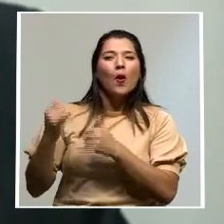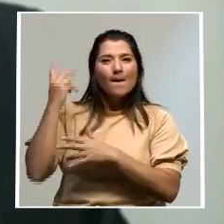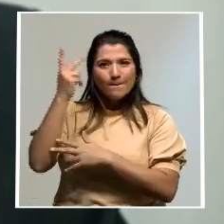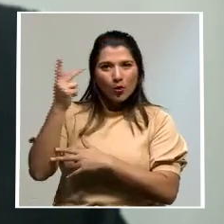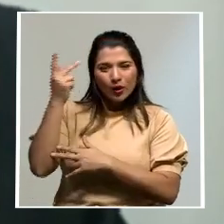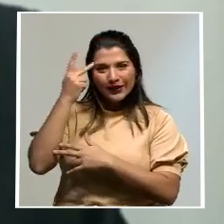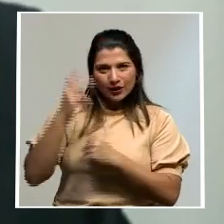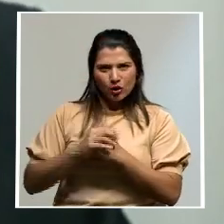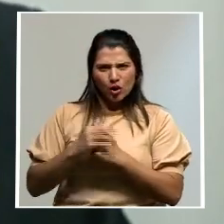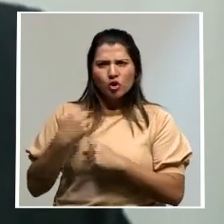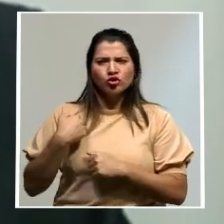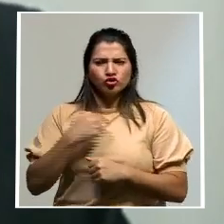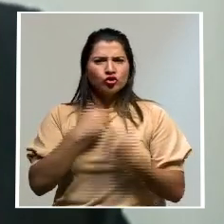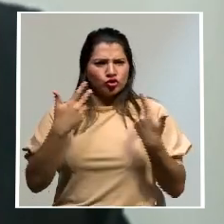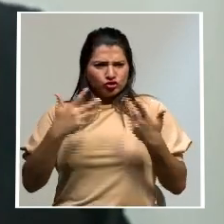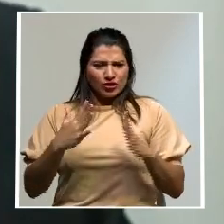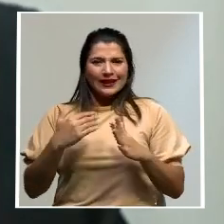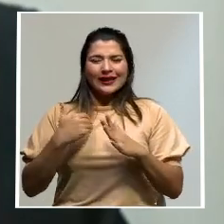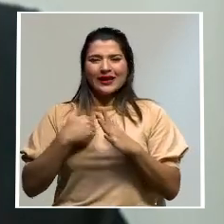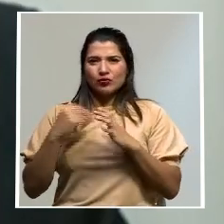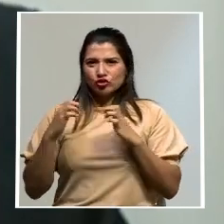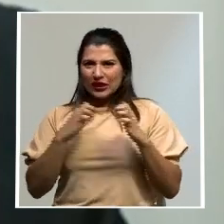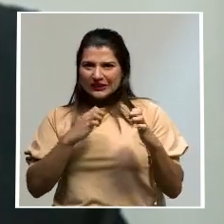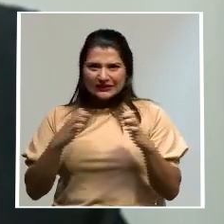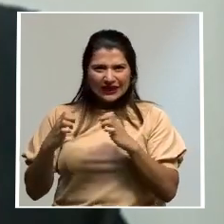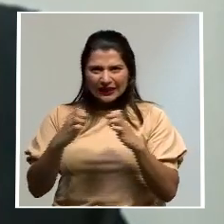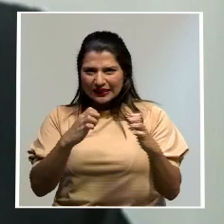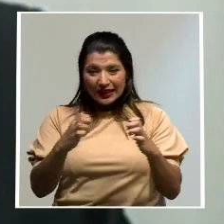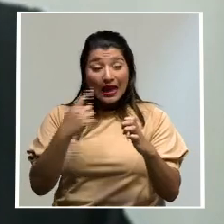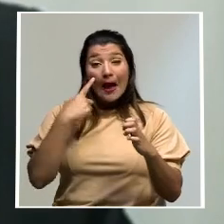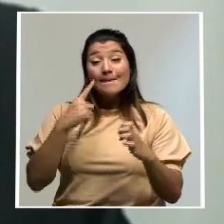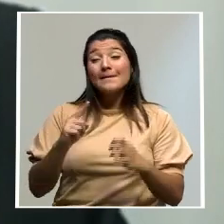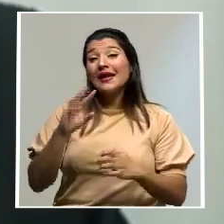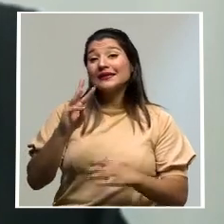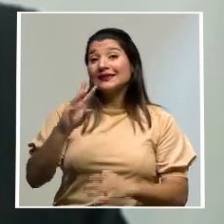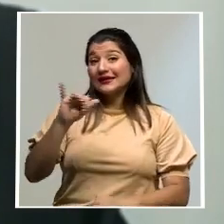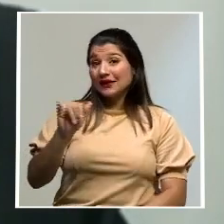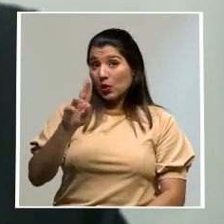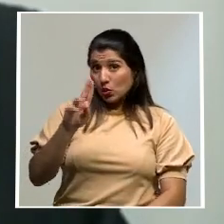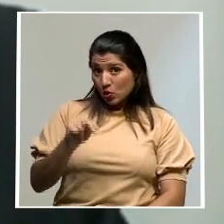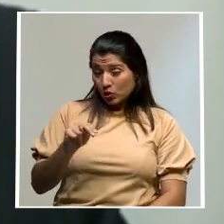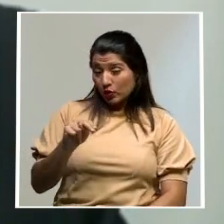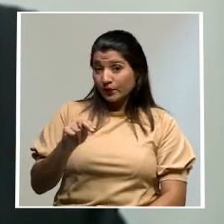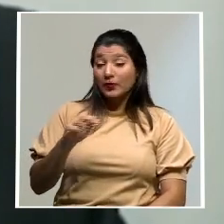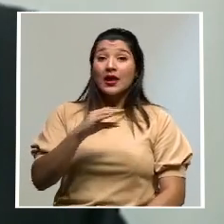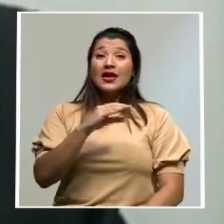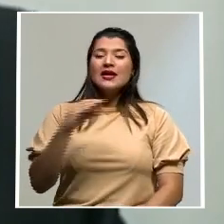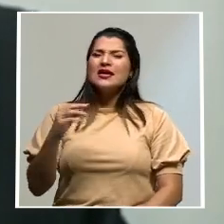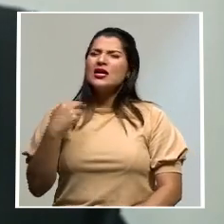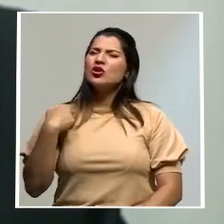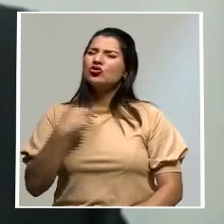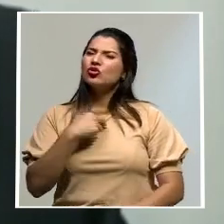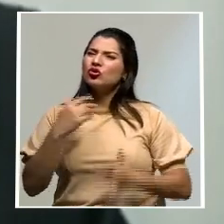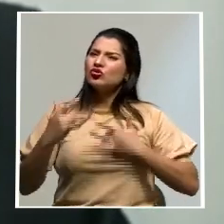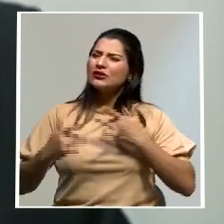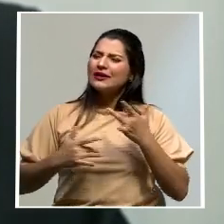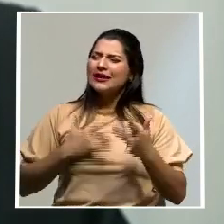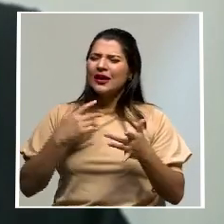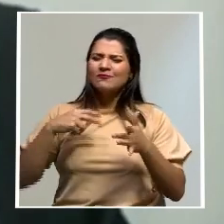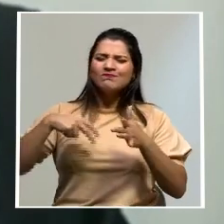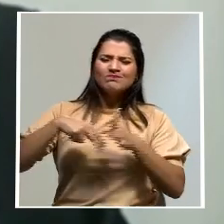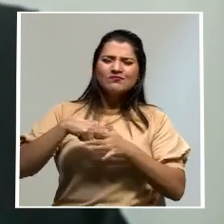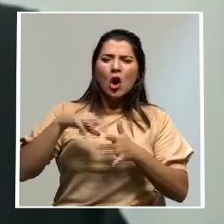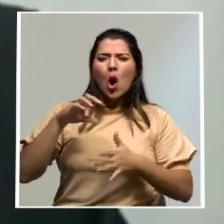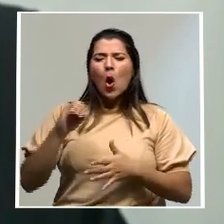la estrategia ya planificada para el 6, inclusive más bien la gran barrera que sentíamos y el gran temor de no